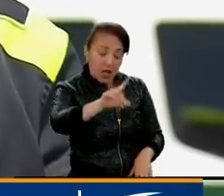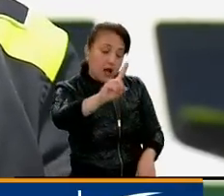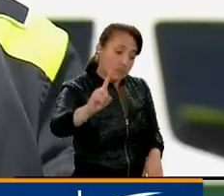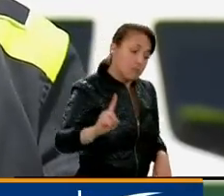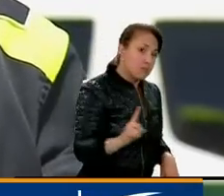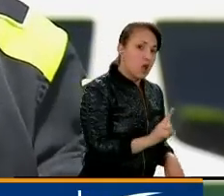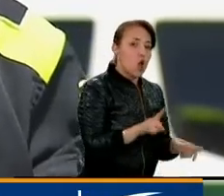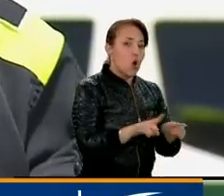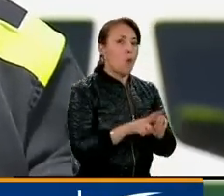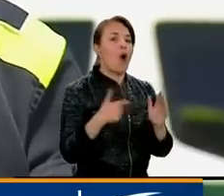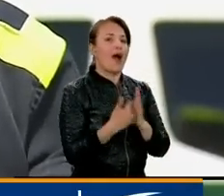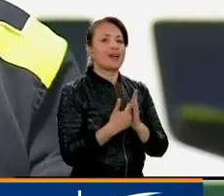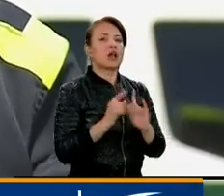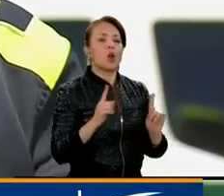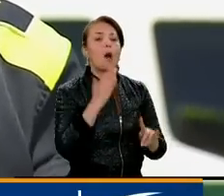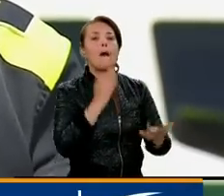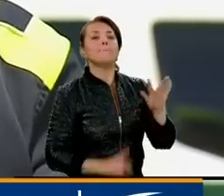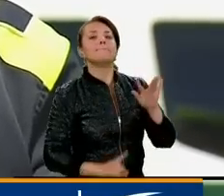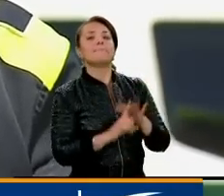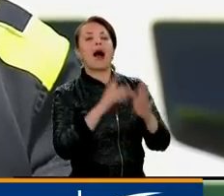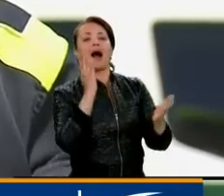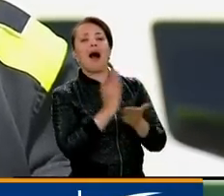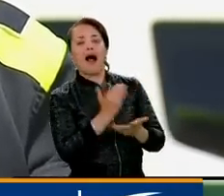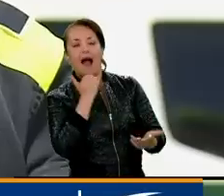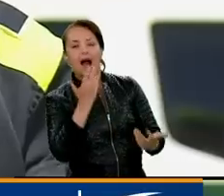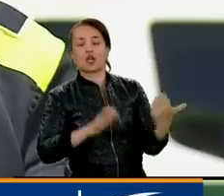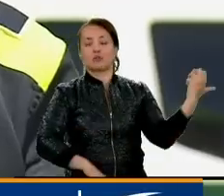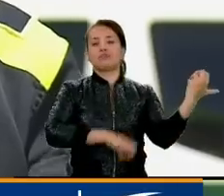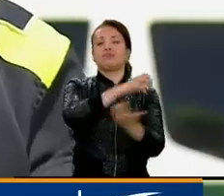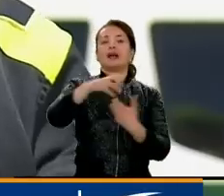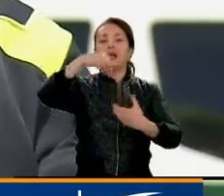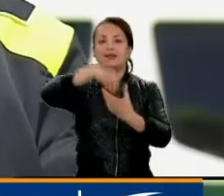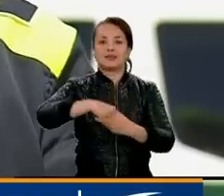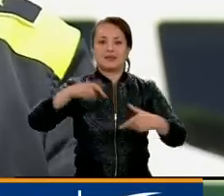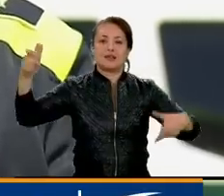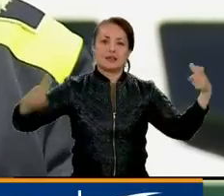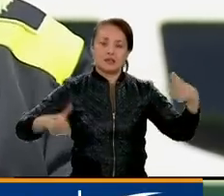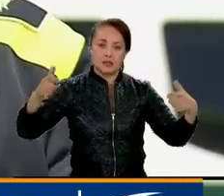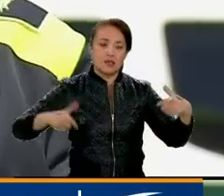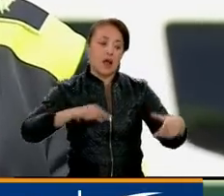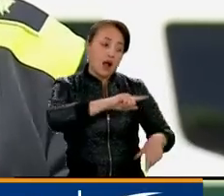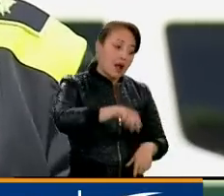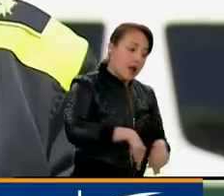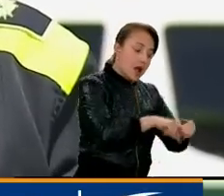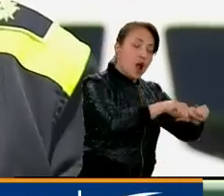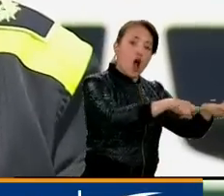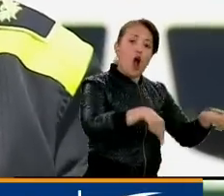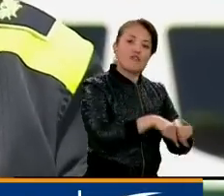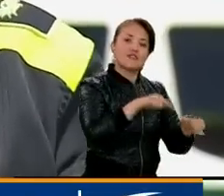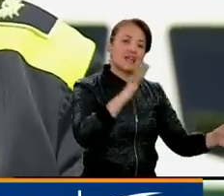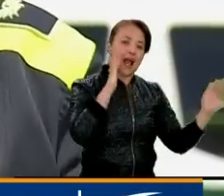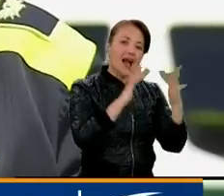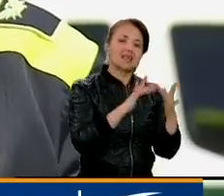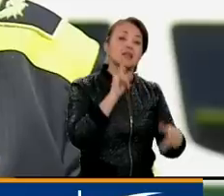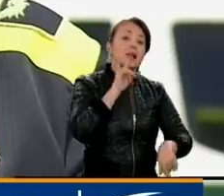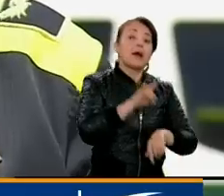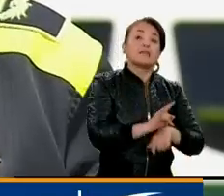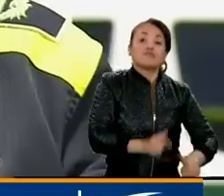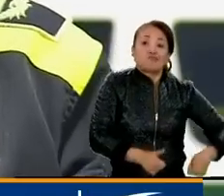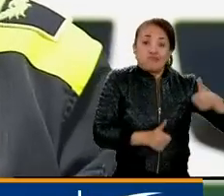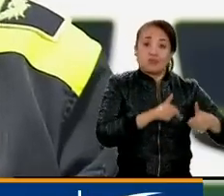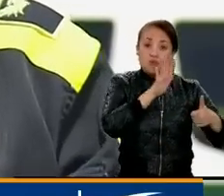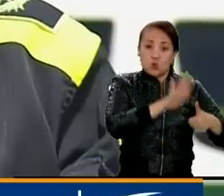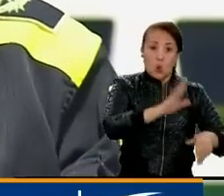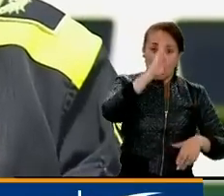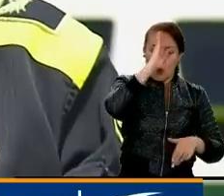para no tener ningún evento que se pueda presentar dentro del estadio. Llegan allá a la oficina que está establecida para esto, el inspector de policía con todas